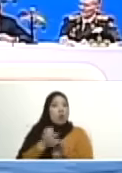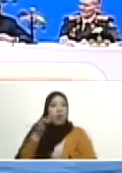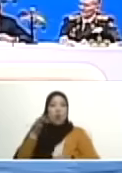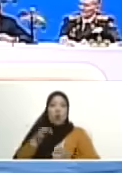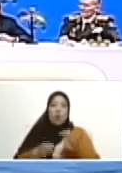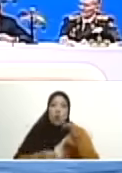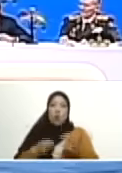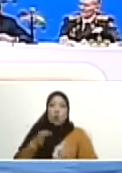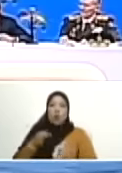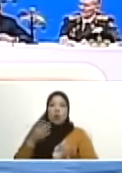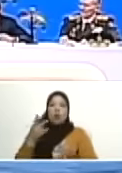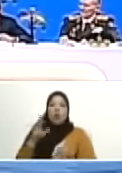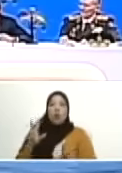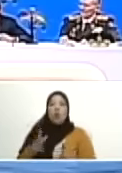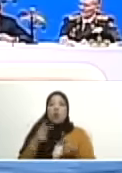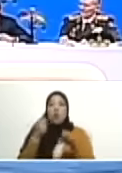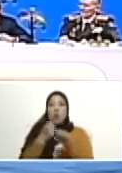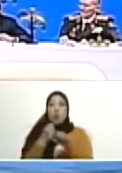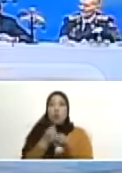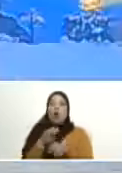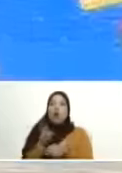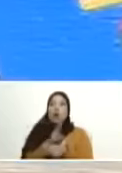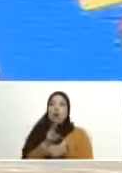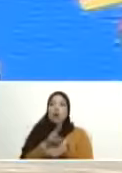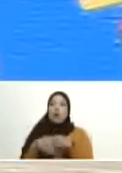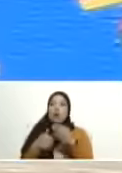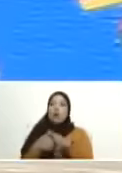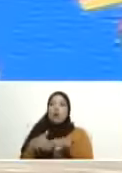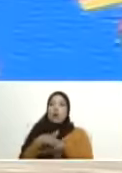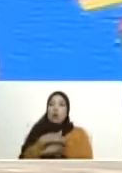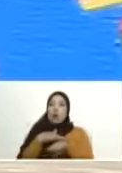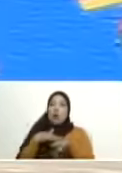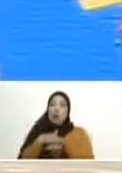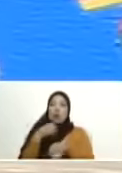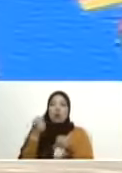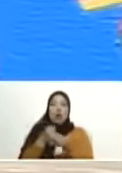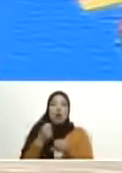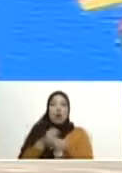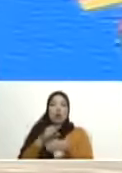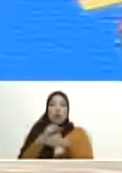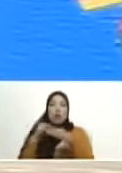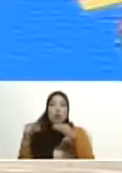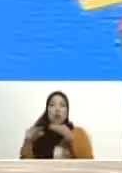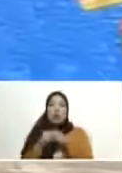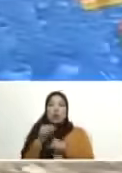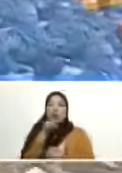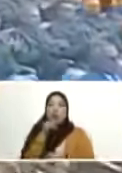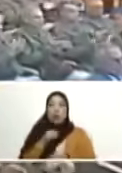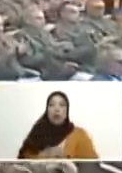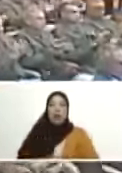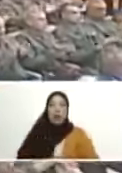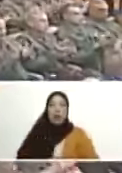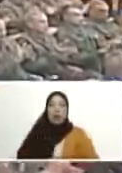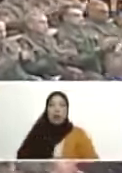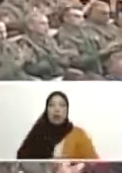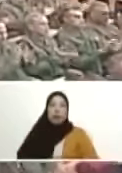Justicia como instancia válida para dirimir la controversia de la Guyana Esequiba.